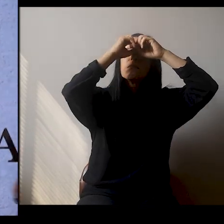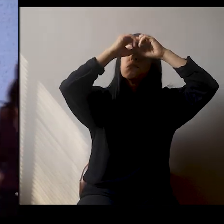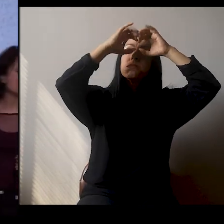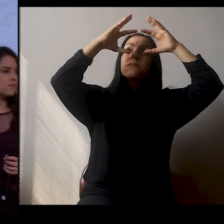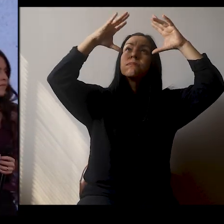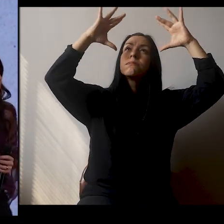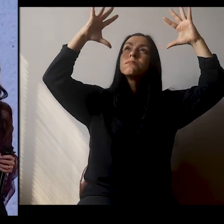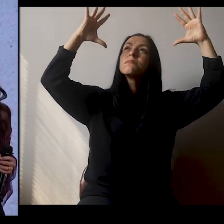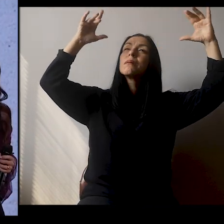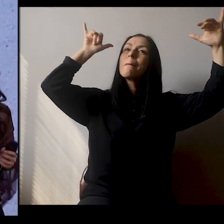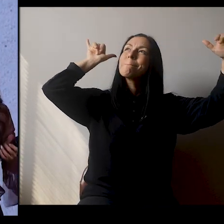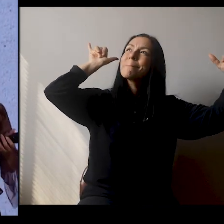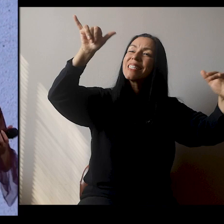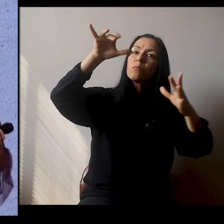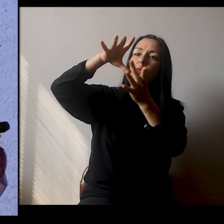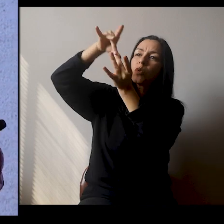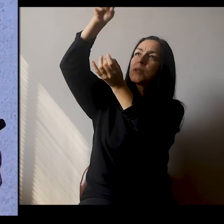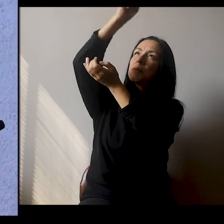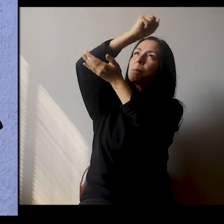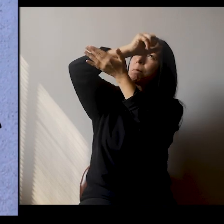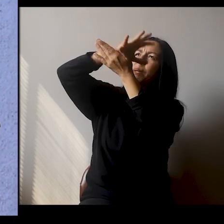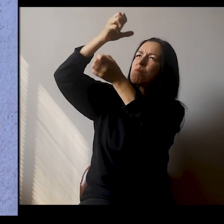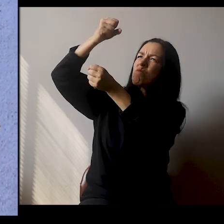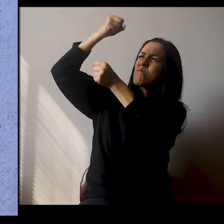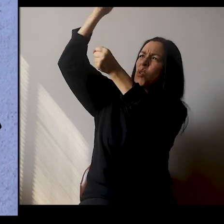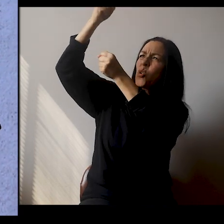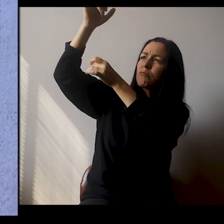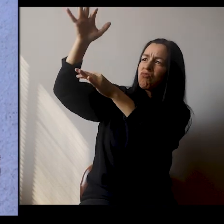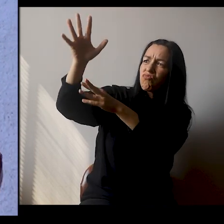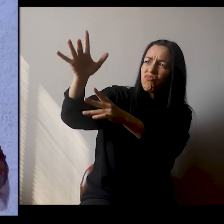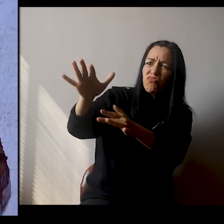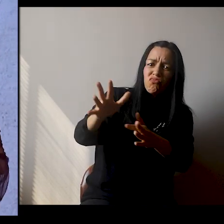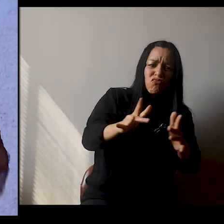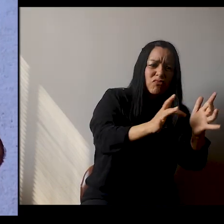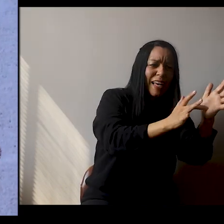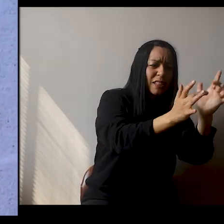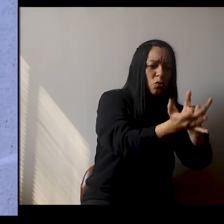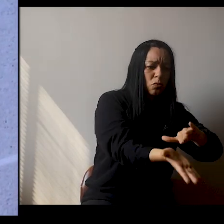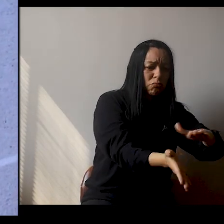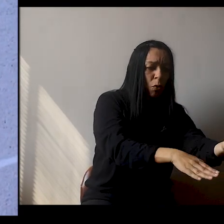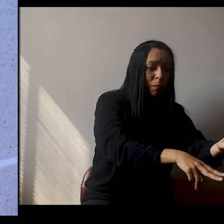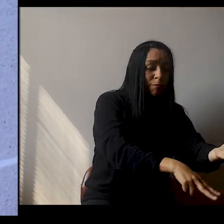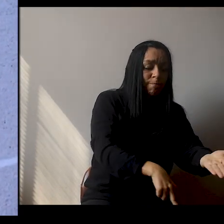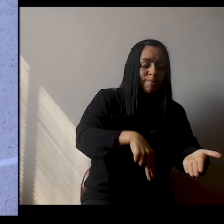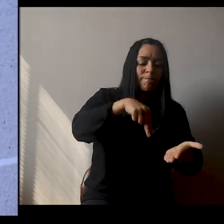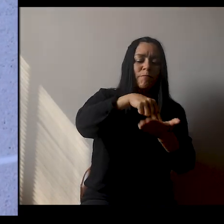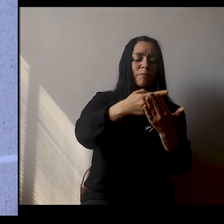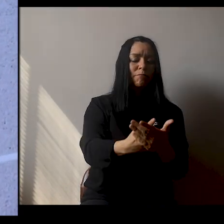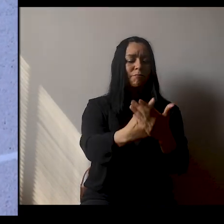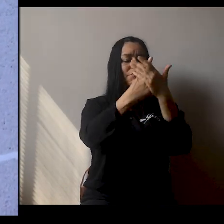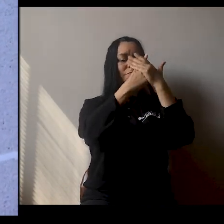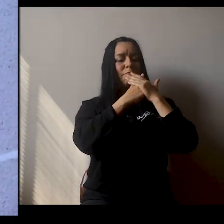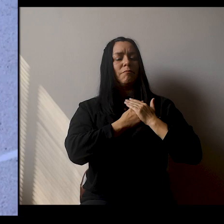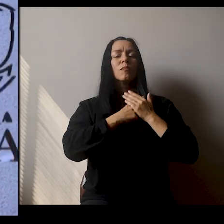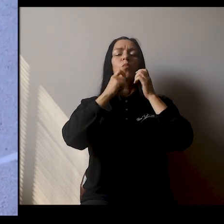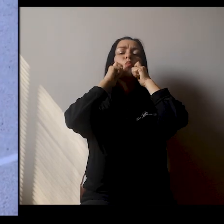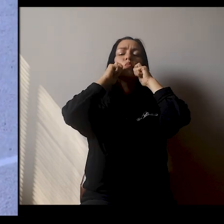van a ver que el mismo Espíritu que resucitó a Jesús está en su cuerpo.